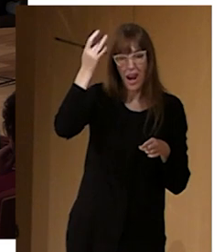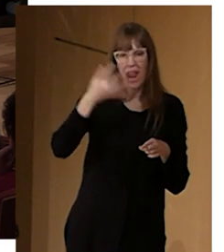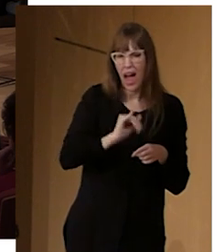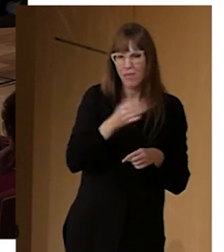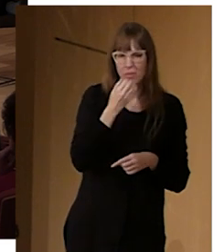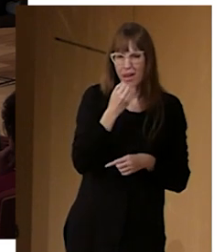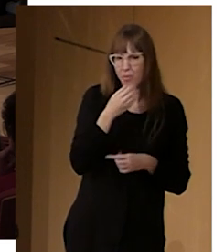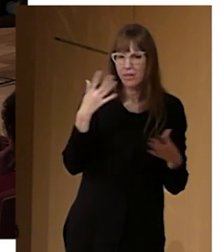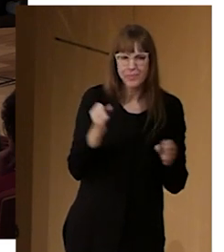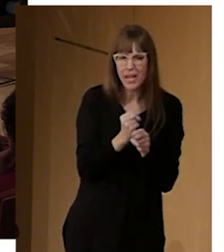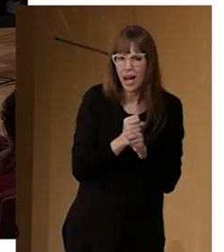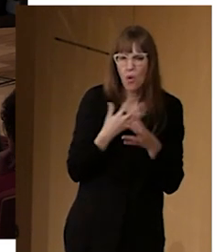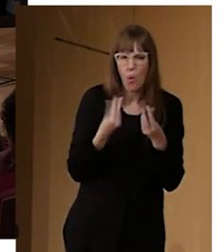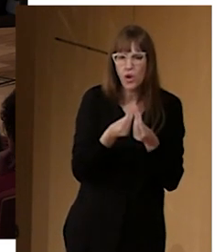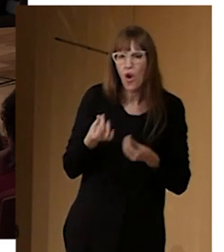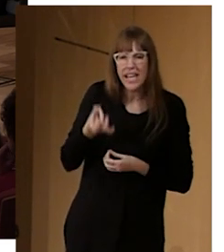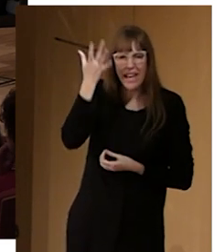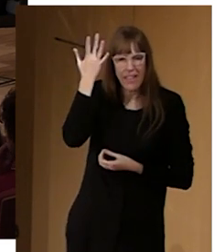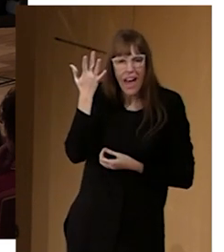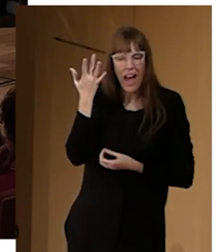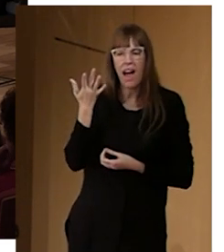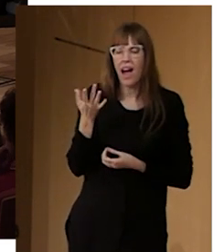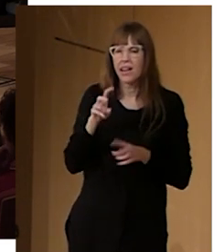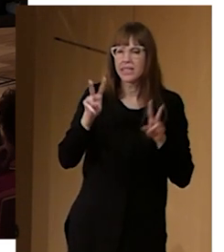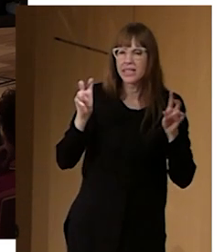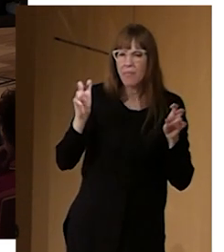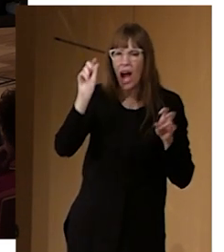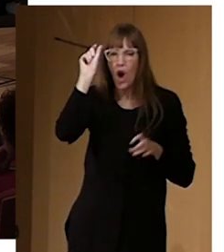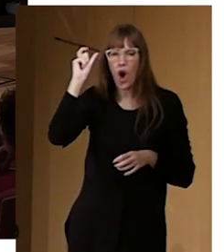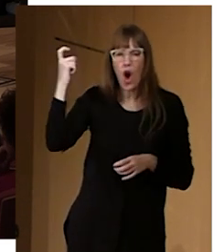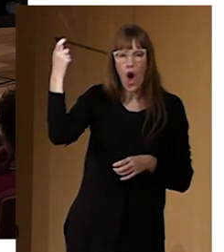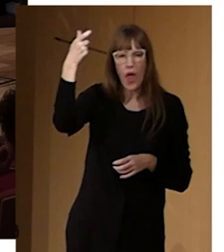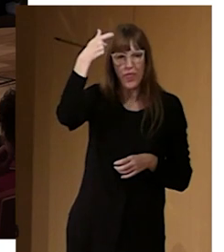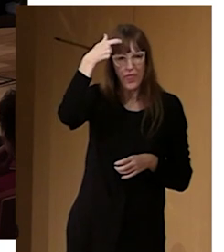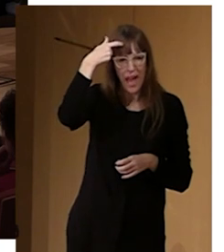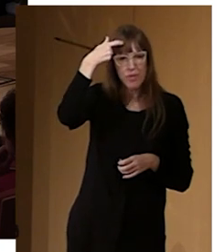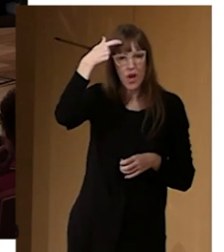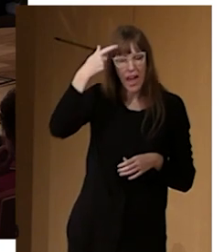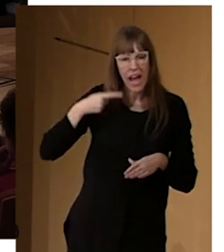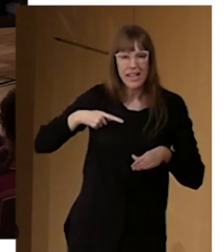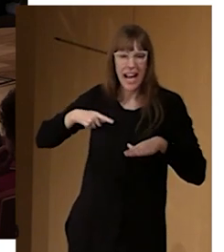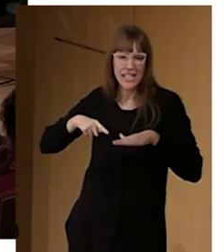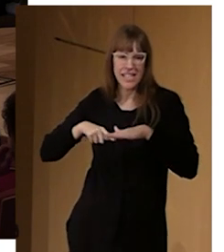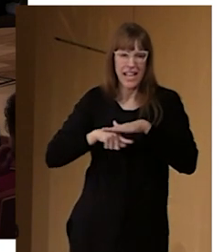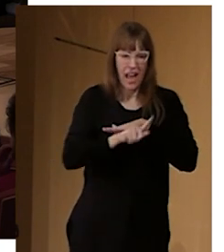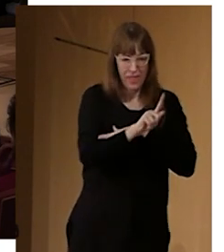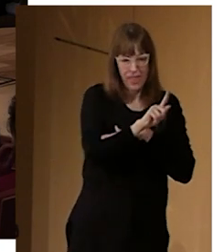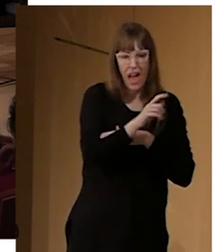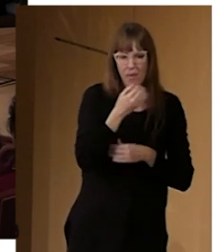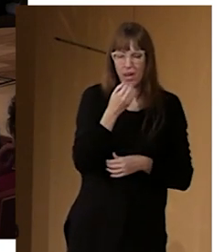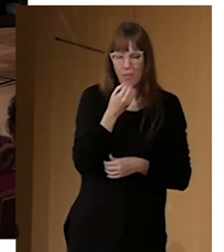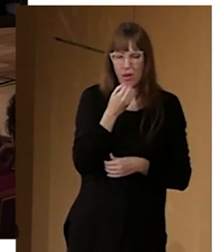hablando Un día nos también esta idea de poder trabajar sobre sobre ese concepto de resiliencia que vamos a ver un poquito más adelante todas las